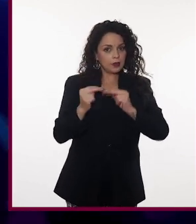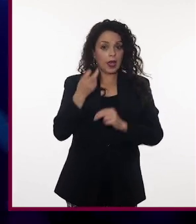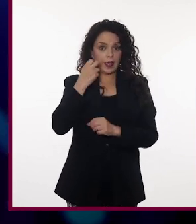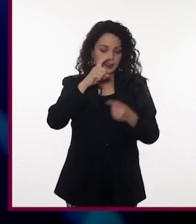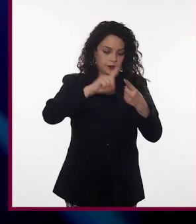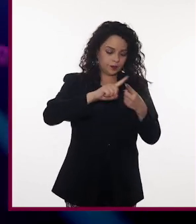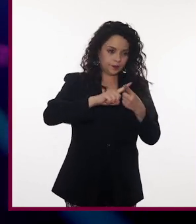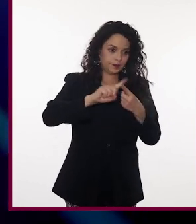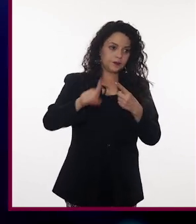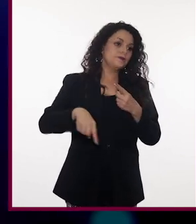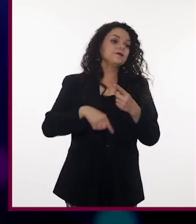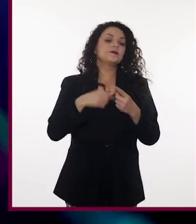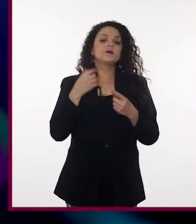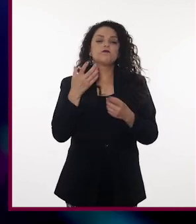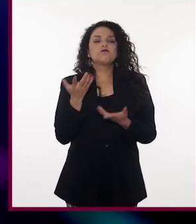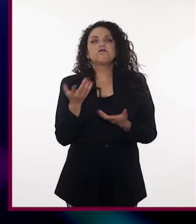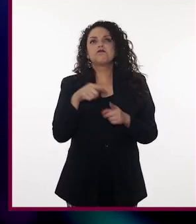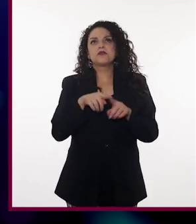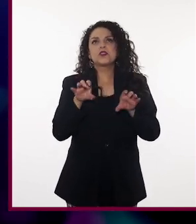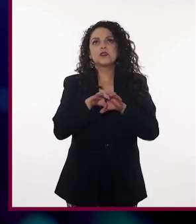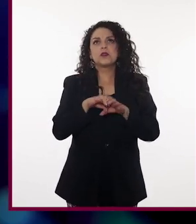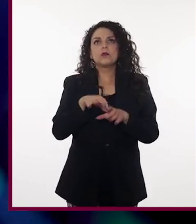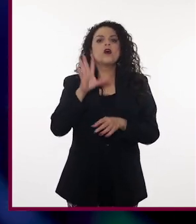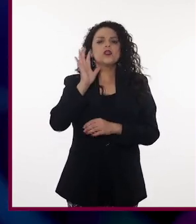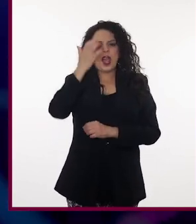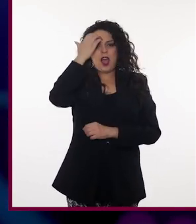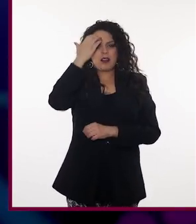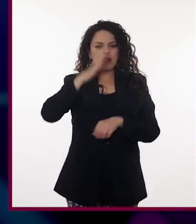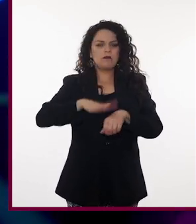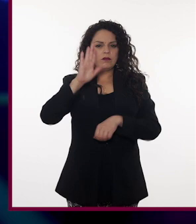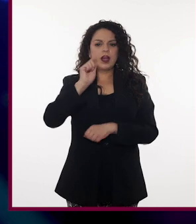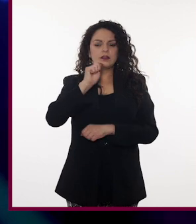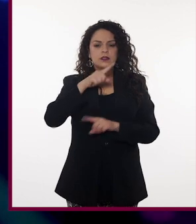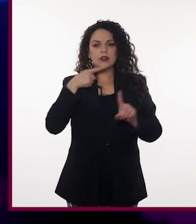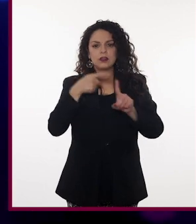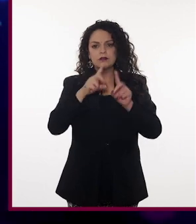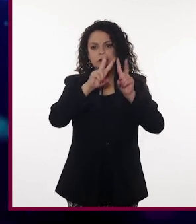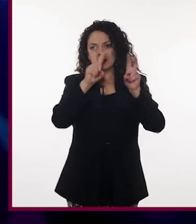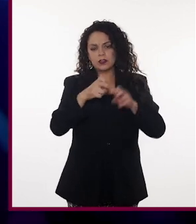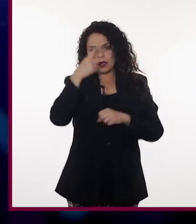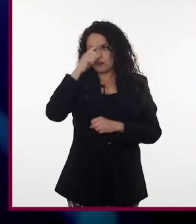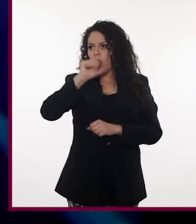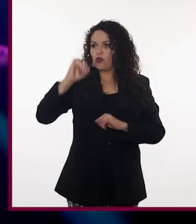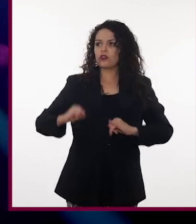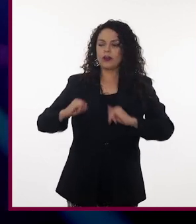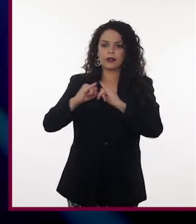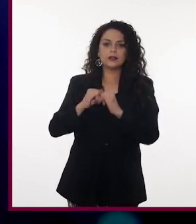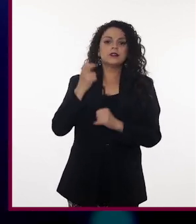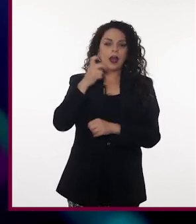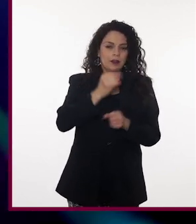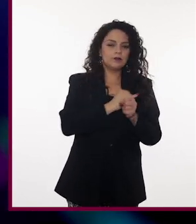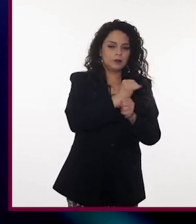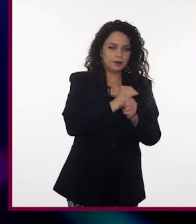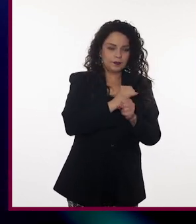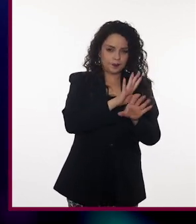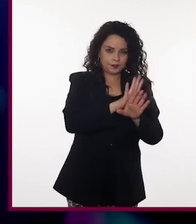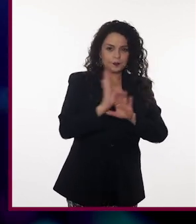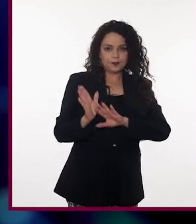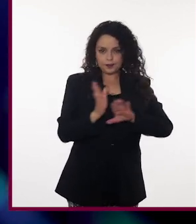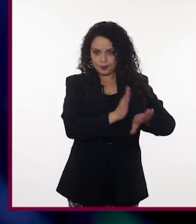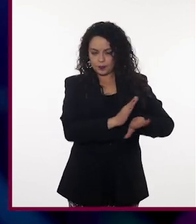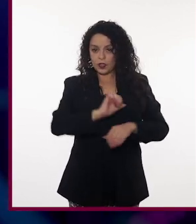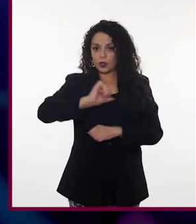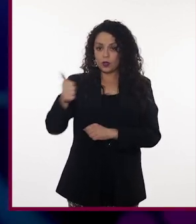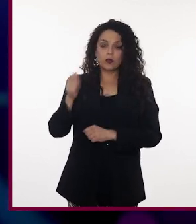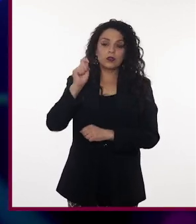un lado, y eso tal vez es más conocido y es más normal en términos de lo que hacen otros institutos. Pero además de eso,